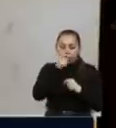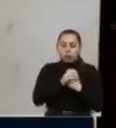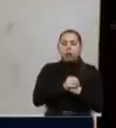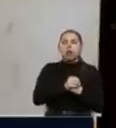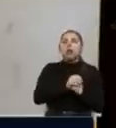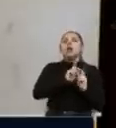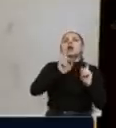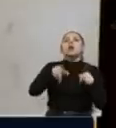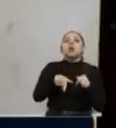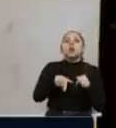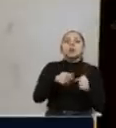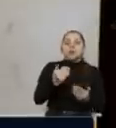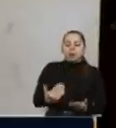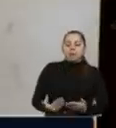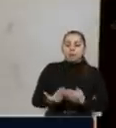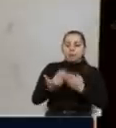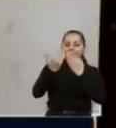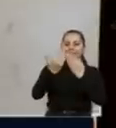para bienestar,